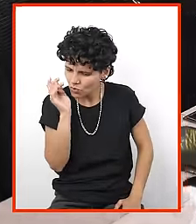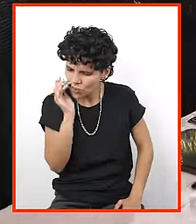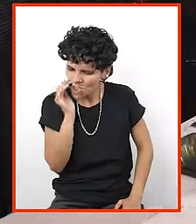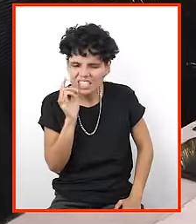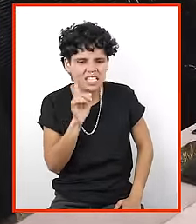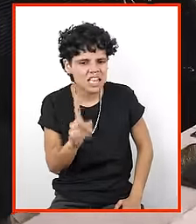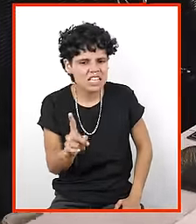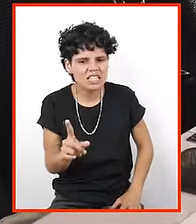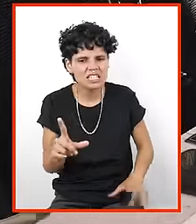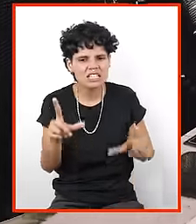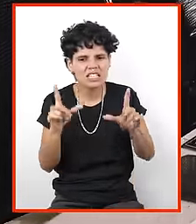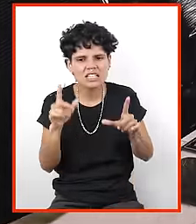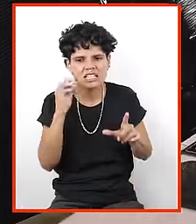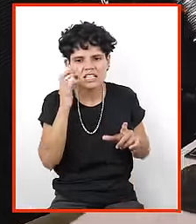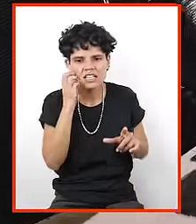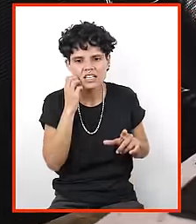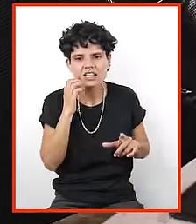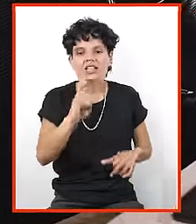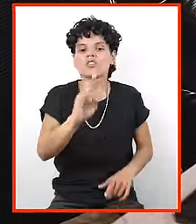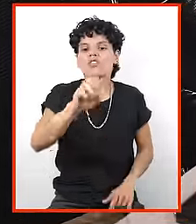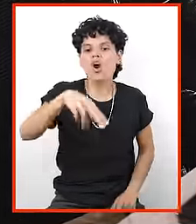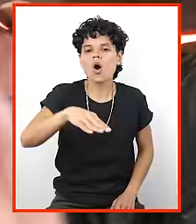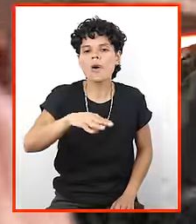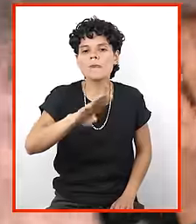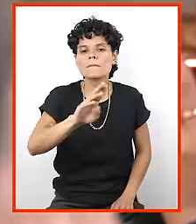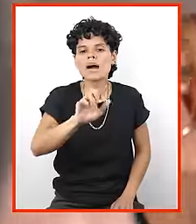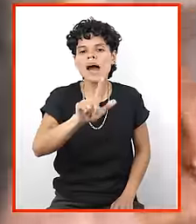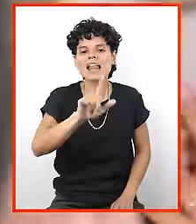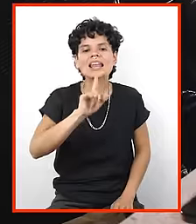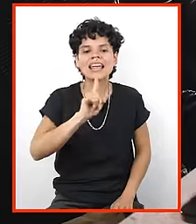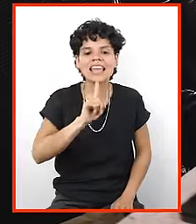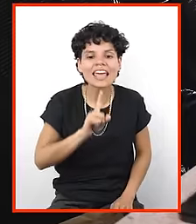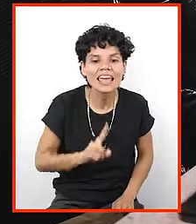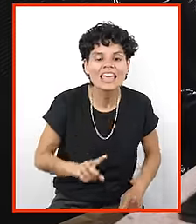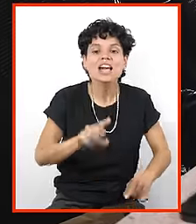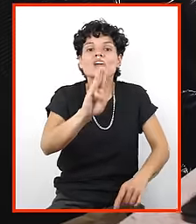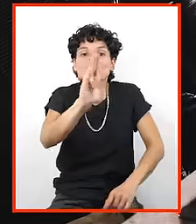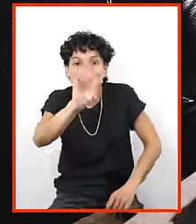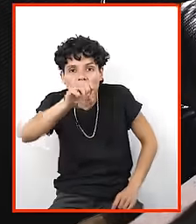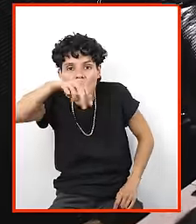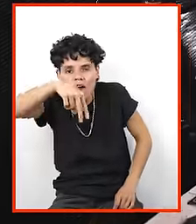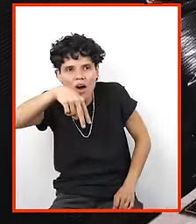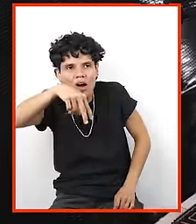un personaje que es súper conocido. ¿Bombalé? ¿Pablito Ruiz? ¡Sí! ¡Bombalé!